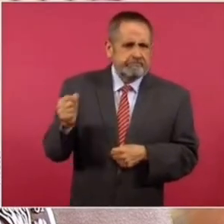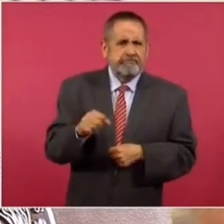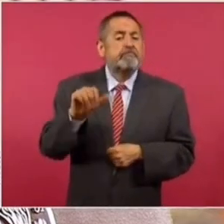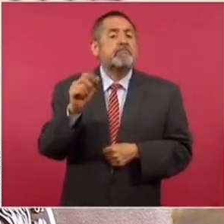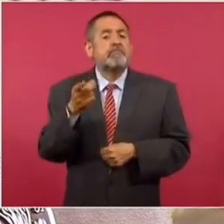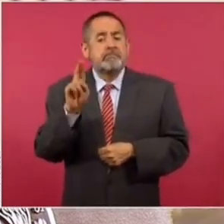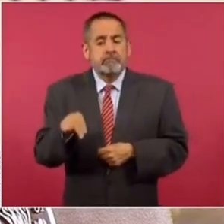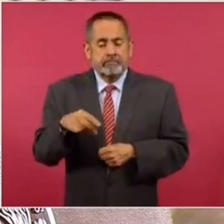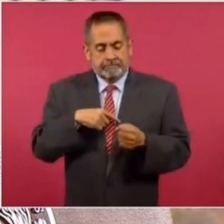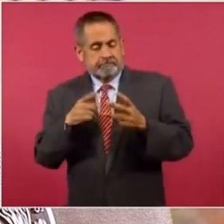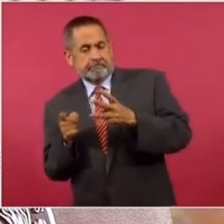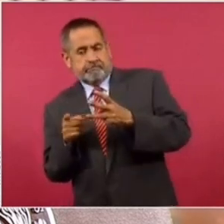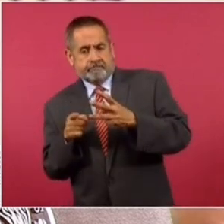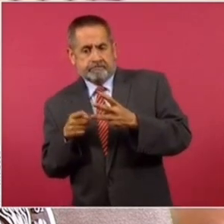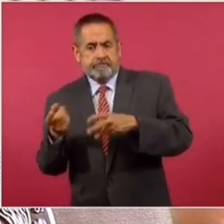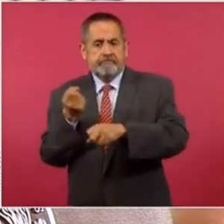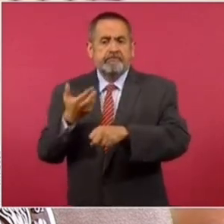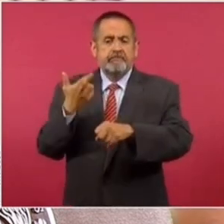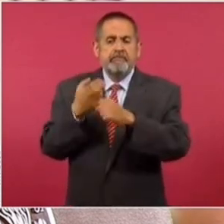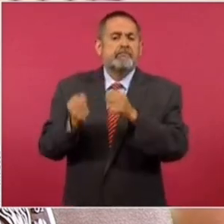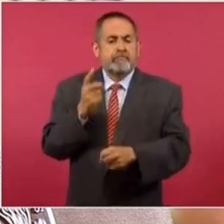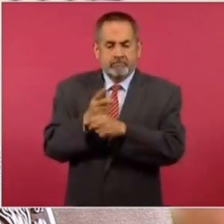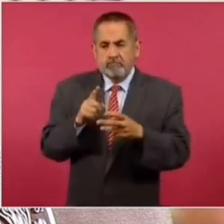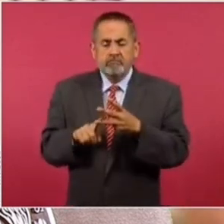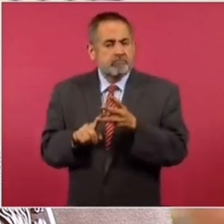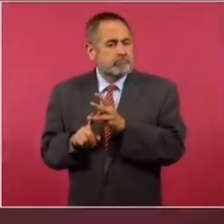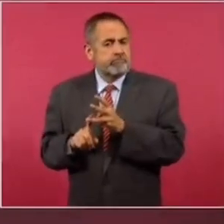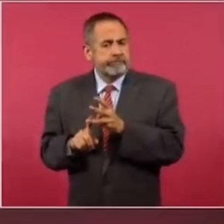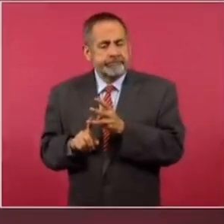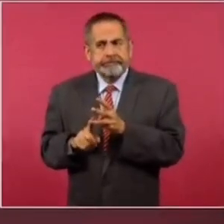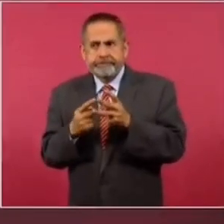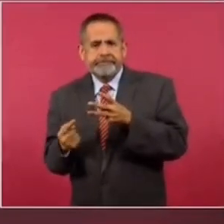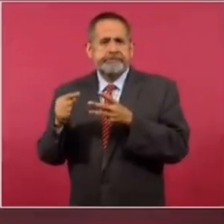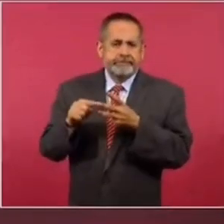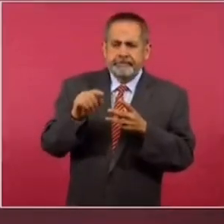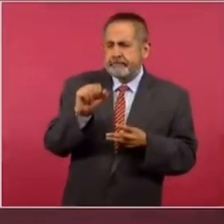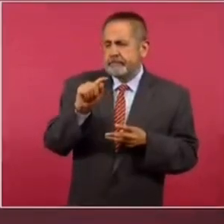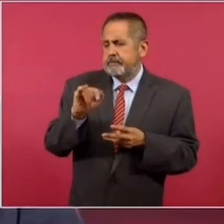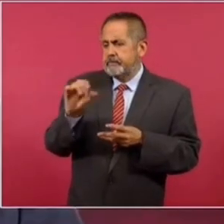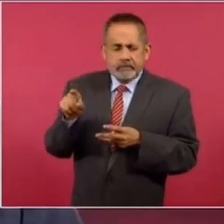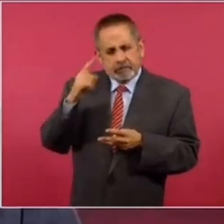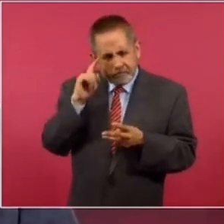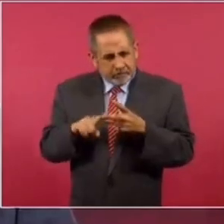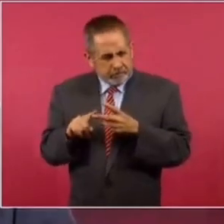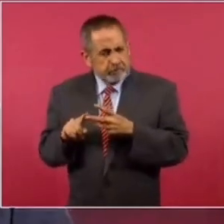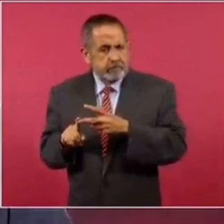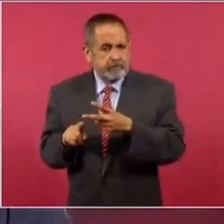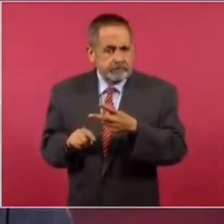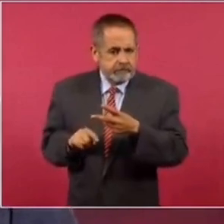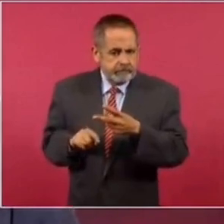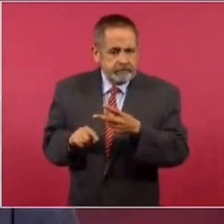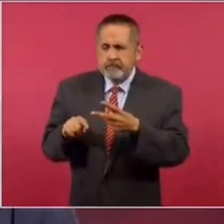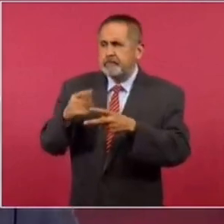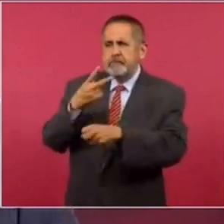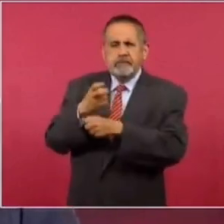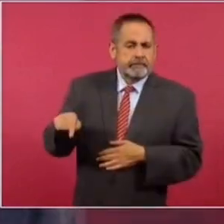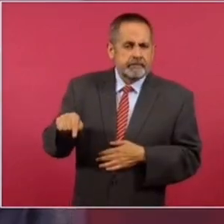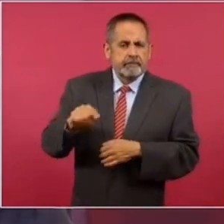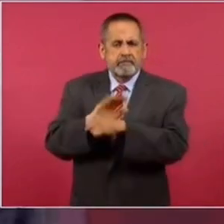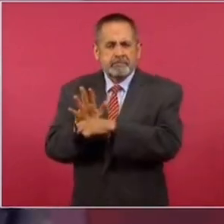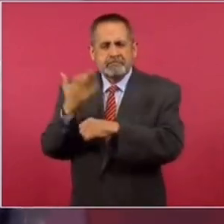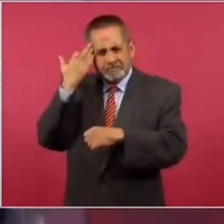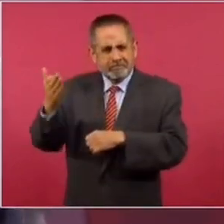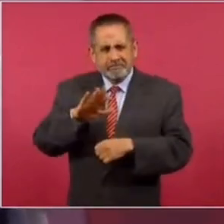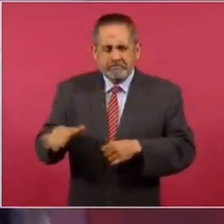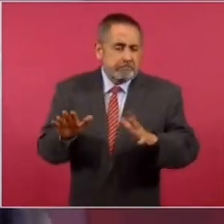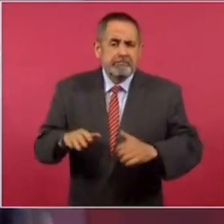Bermúdez fue mi tercer secretario de Seguridad. En el caso de Castillo, creo que fue el segundo comisionado de la policía. No